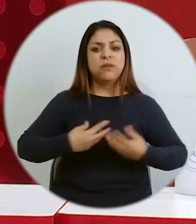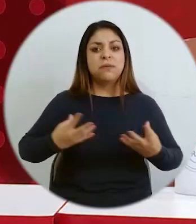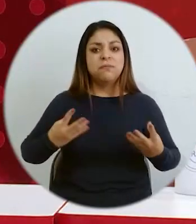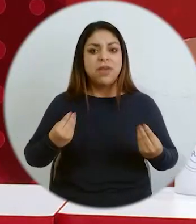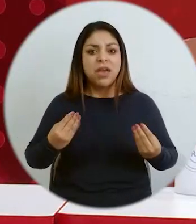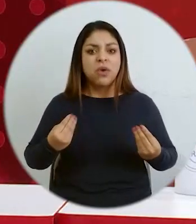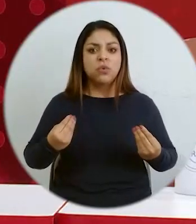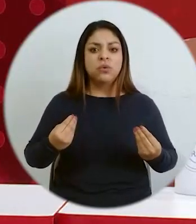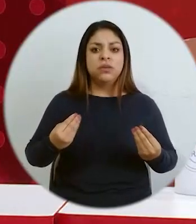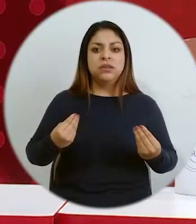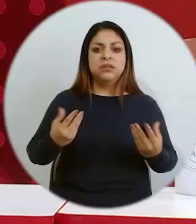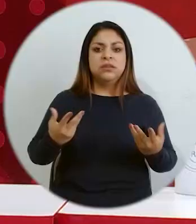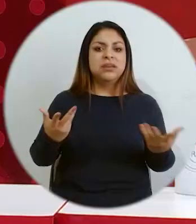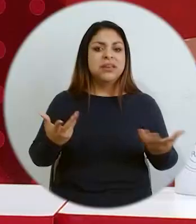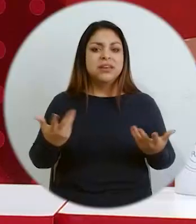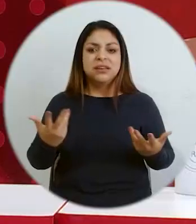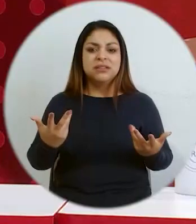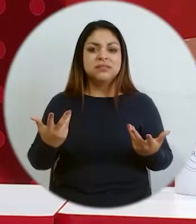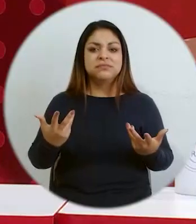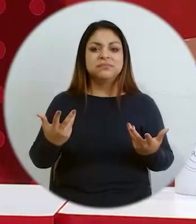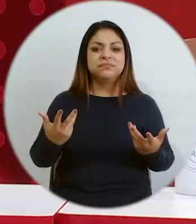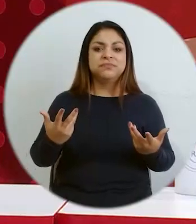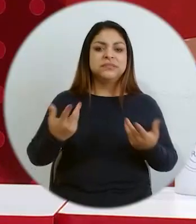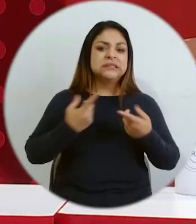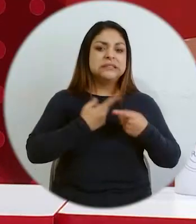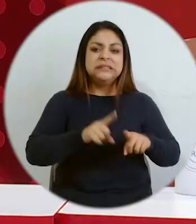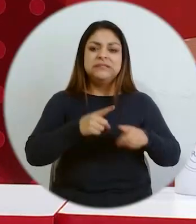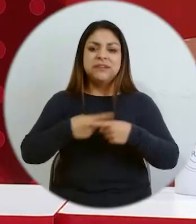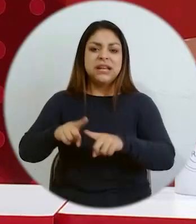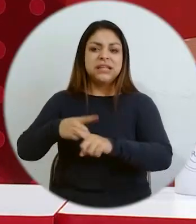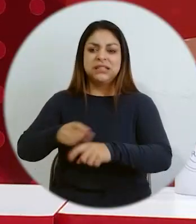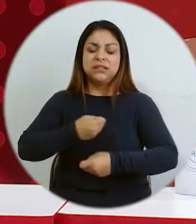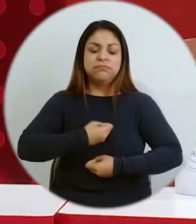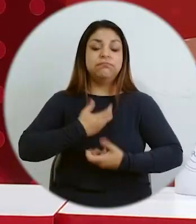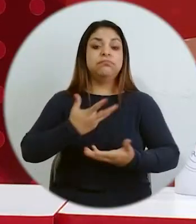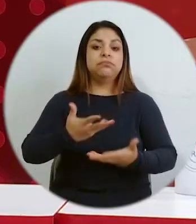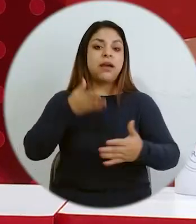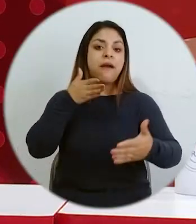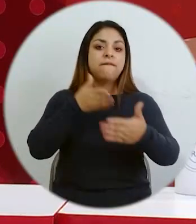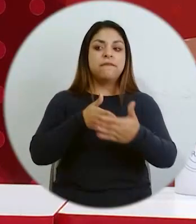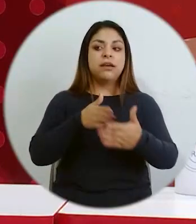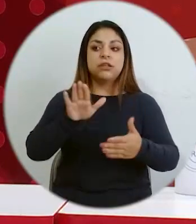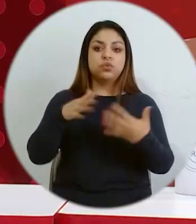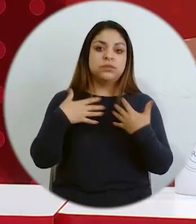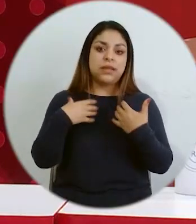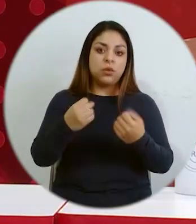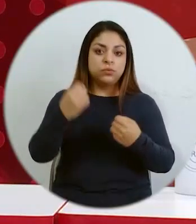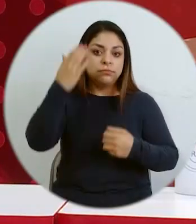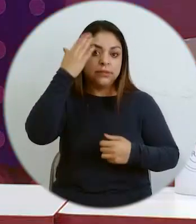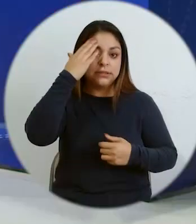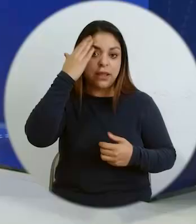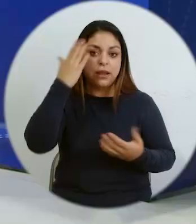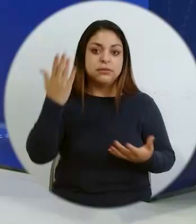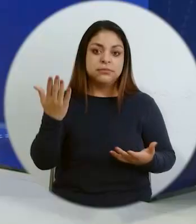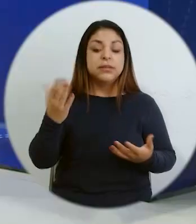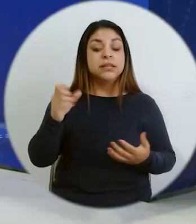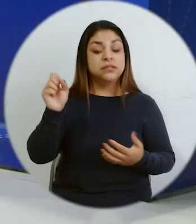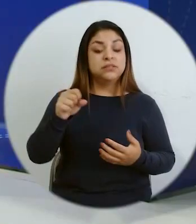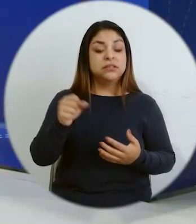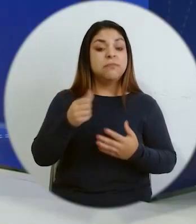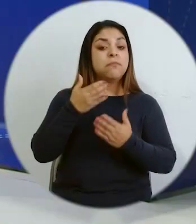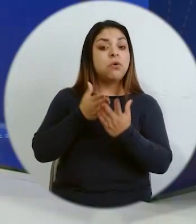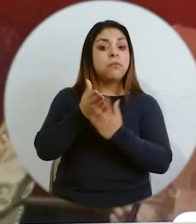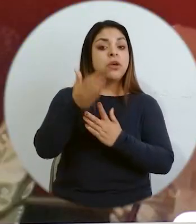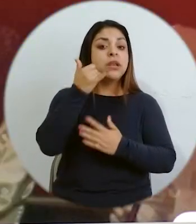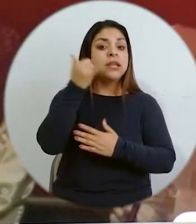están sufriendo miedos que se traducen en diferentes manifestaciones, ¿verdad?, que afectan su salud mental. Claro que sí. A